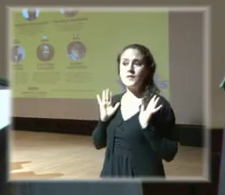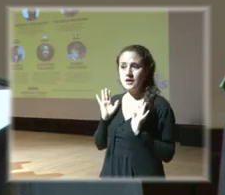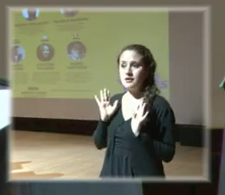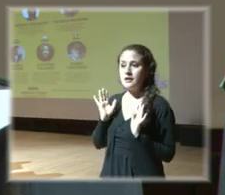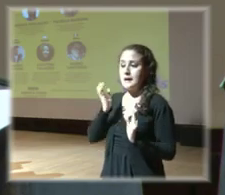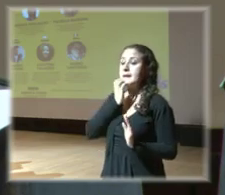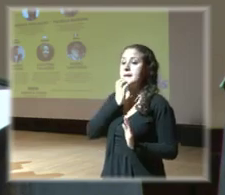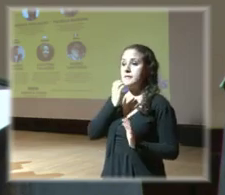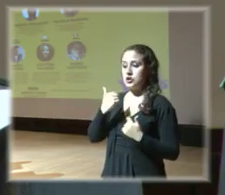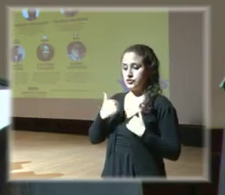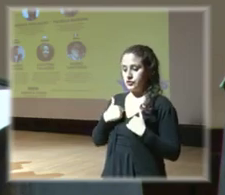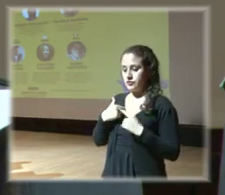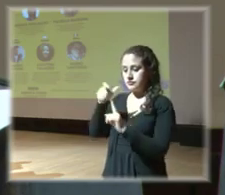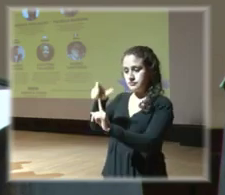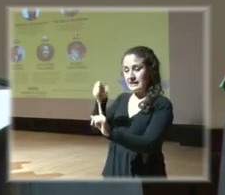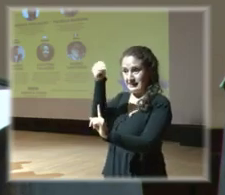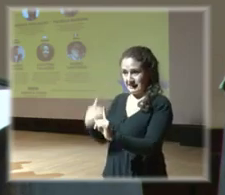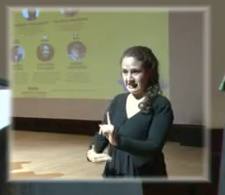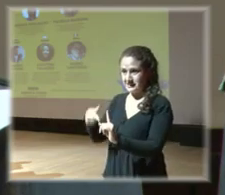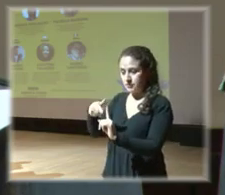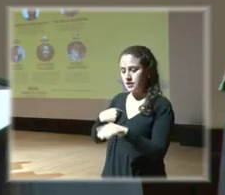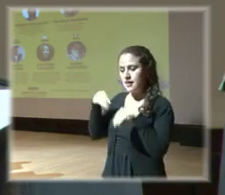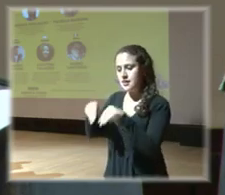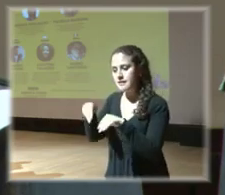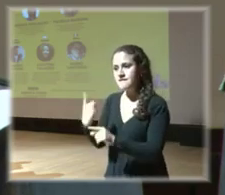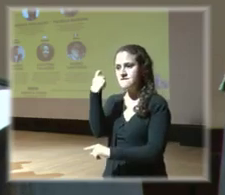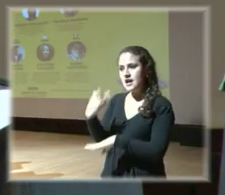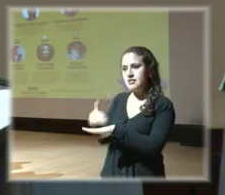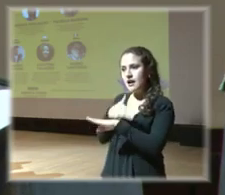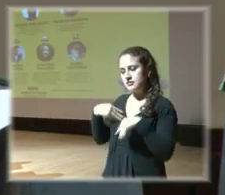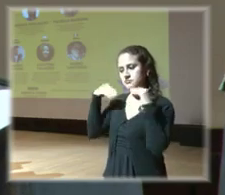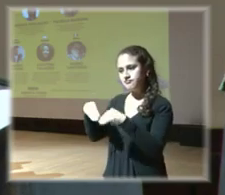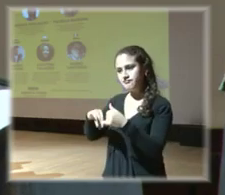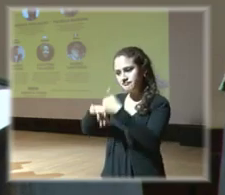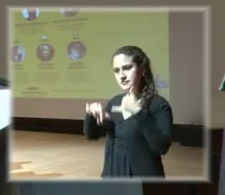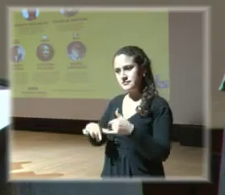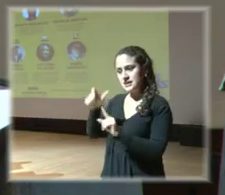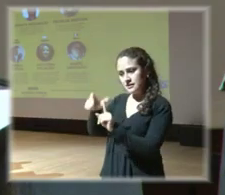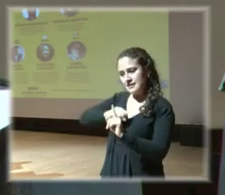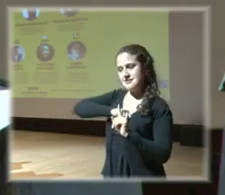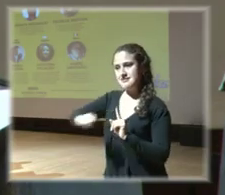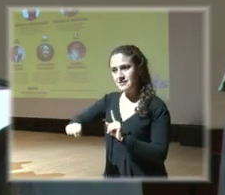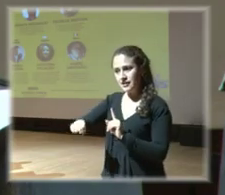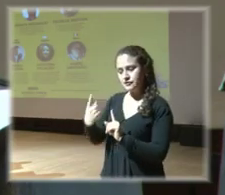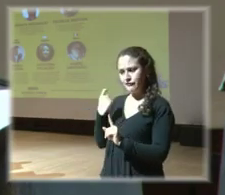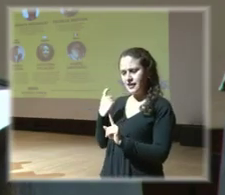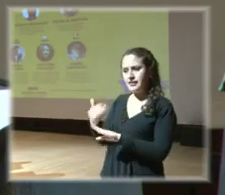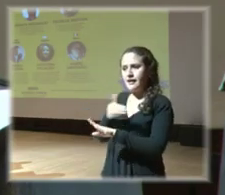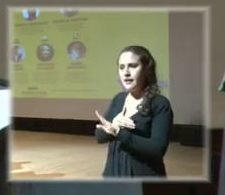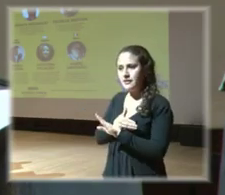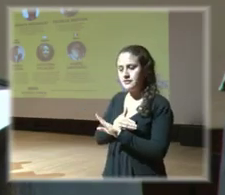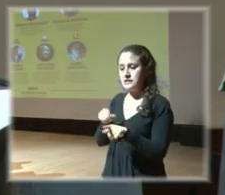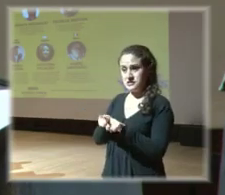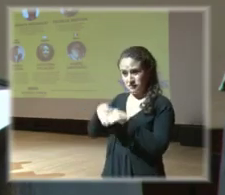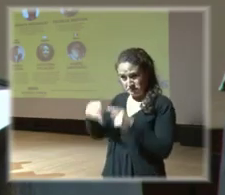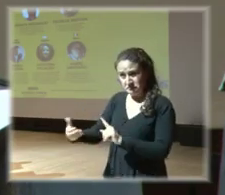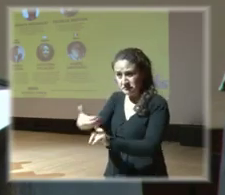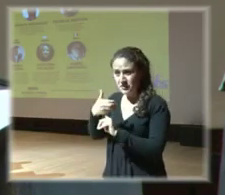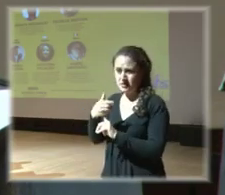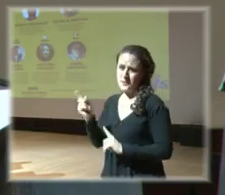logro empoderar a una persona con discapacidad, si no logro hacerla un verdadero sujeto que reivindique derechos, en realidad no la estoy